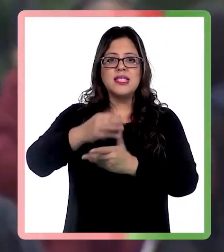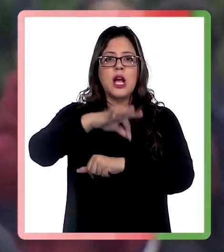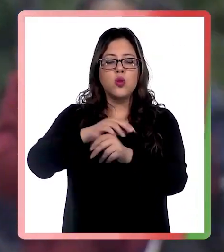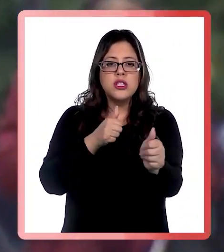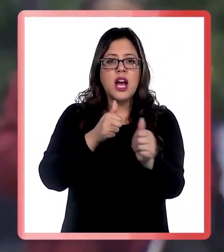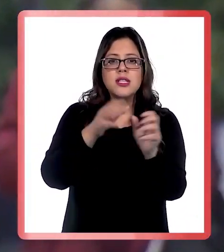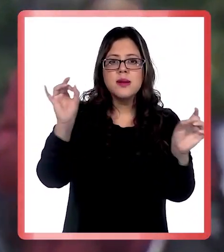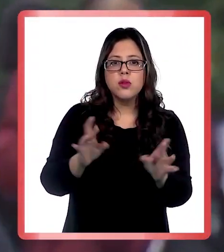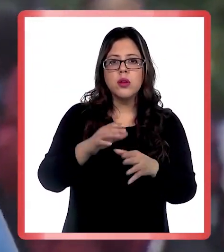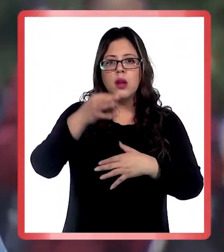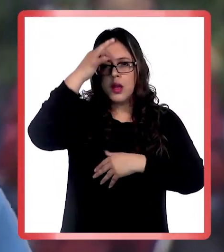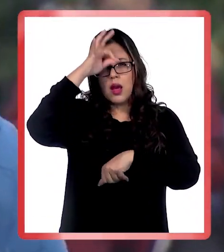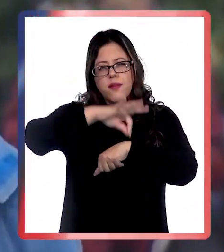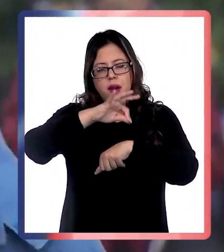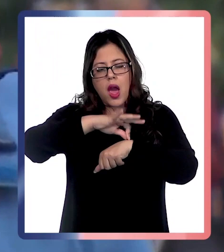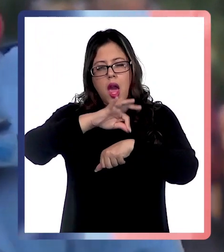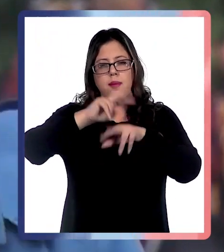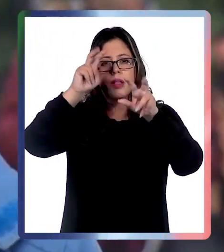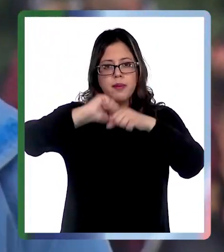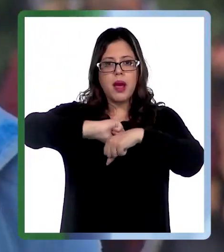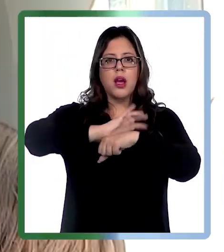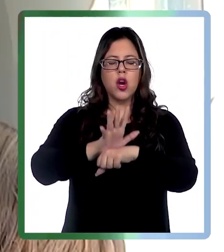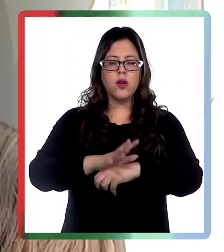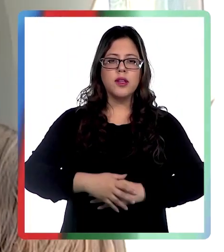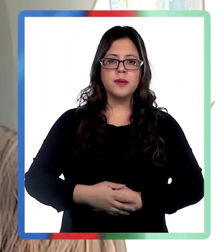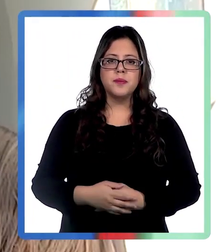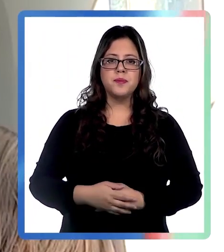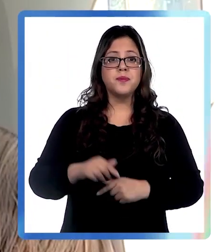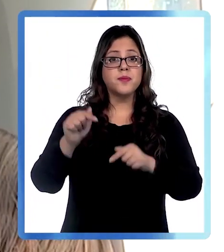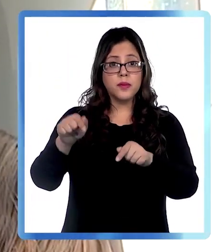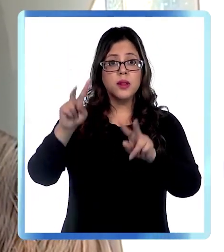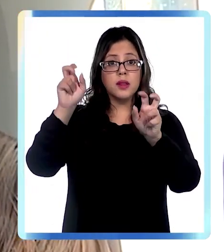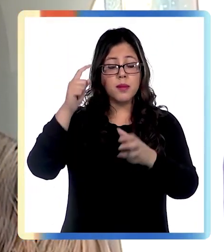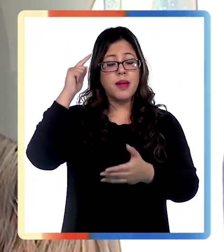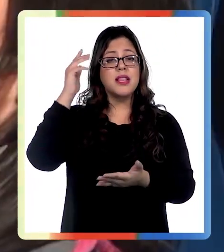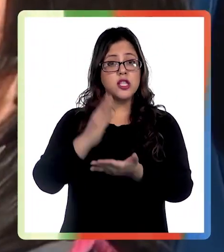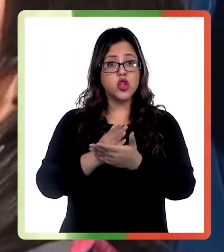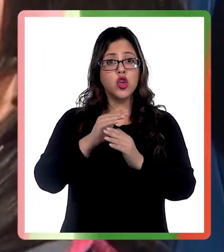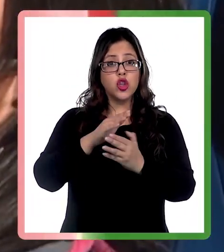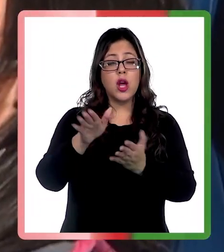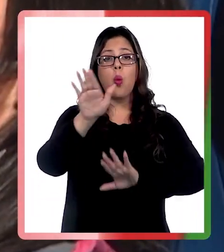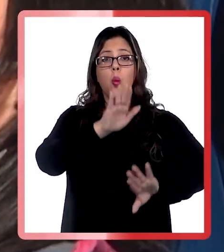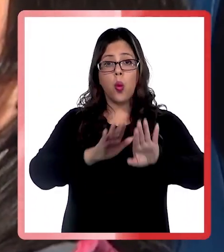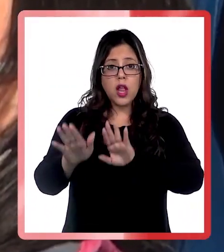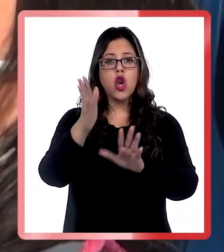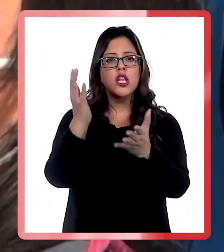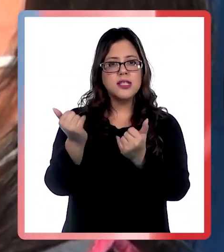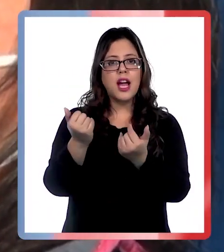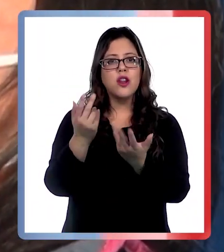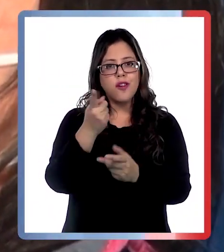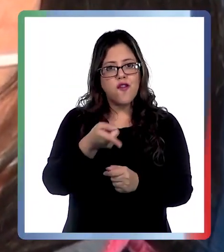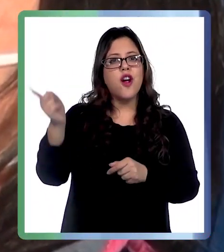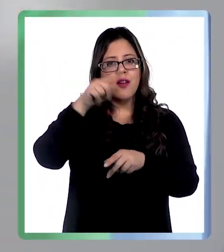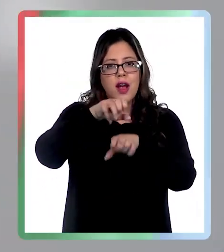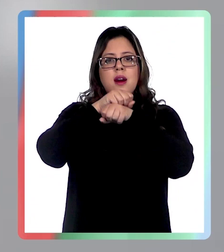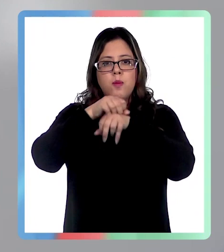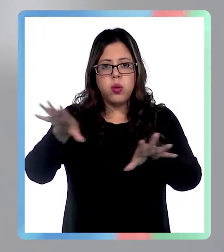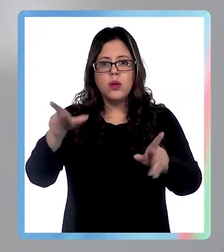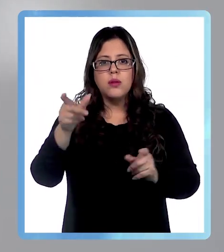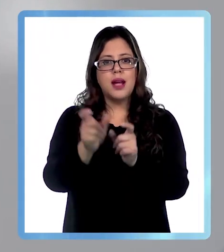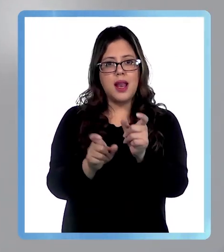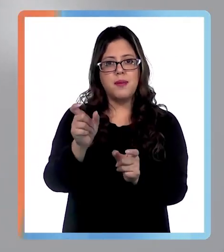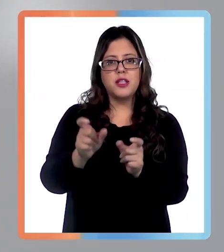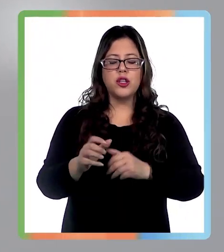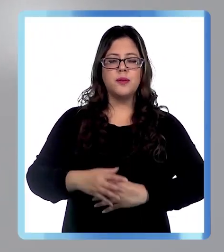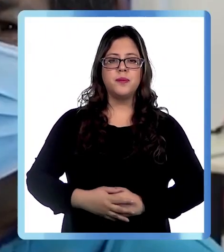cercano si es que tiene síntomas respiratorios asociados al covid medidas de prevención que es necesario volver a difundir entre